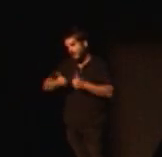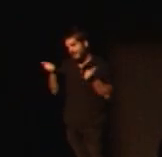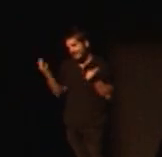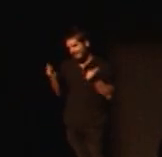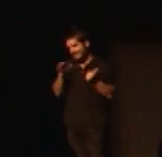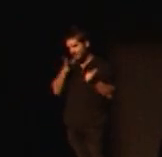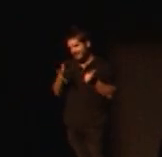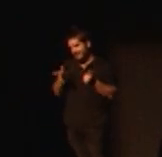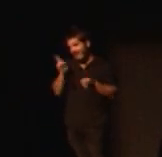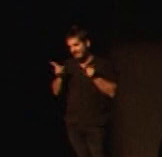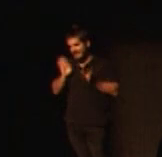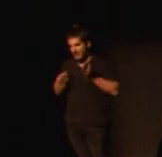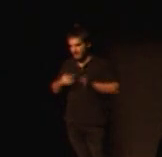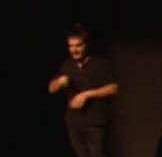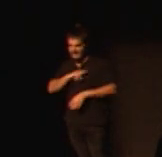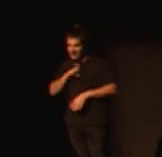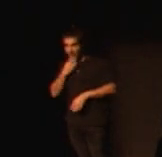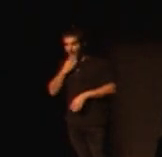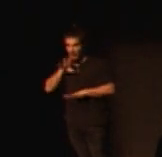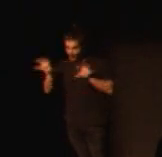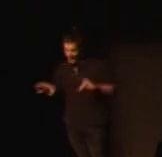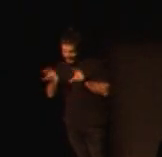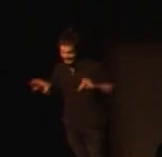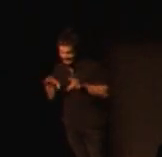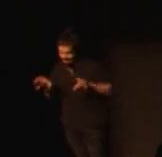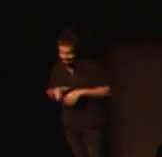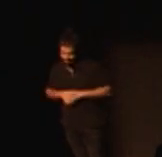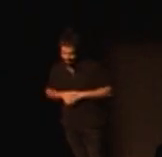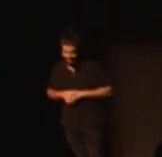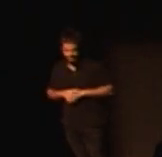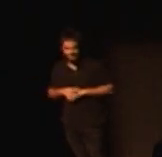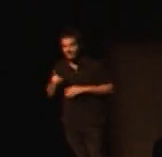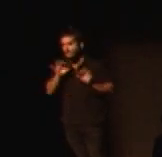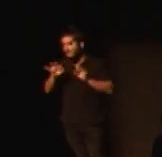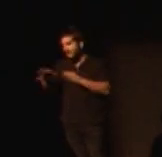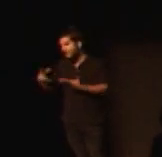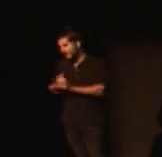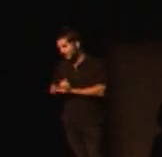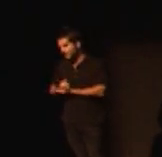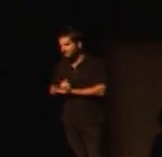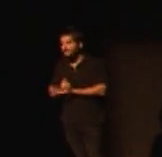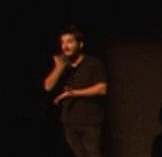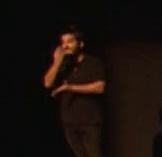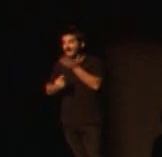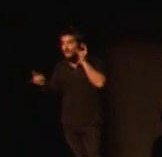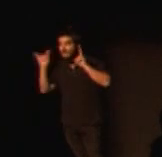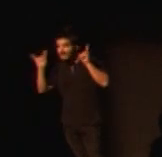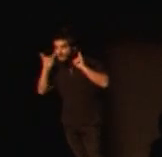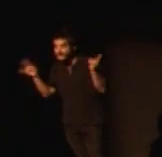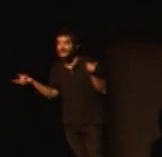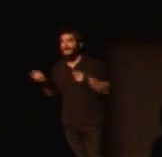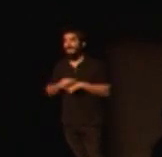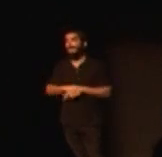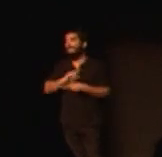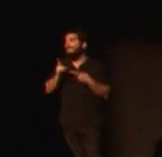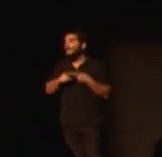muebles. Pero viene muy bien y tú tienes que estar preparado para todo lo que te pueda pasar viajando. Fallos en la megafonía, rampas del autobús que de